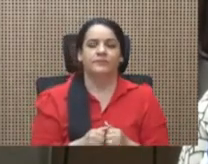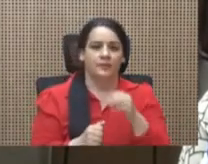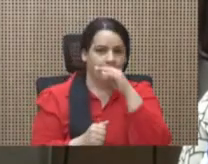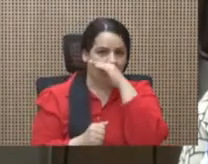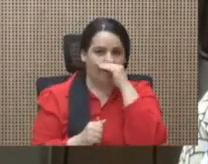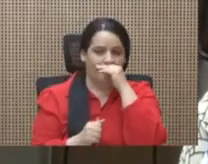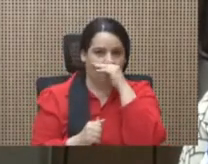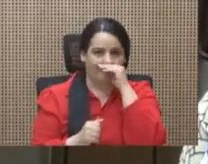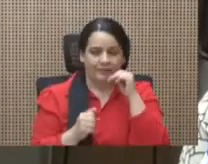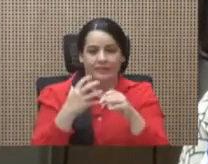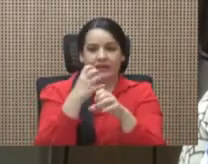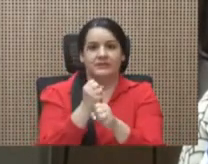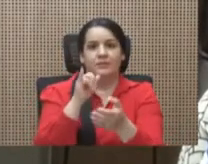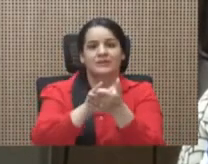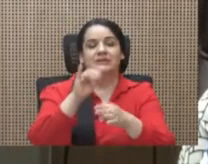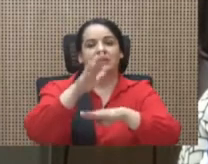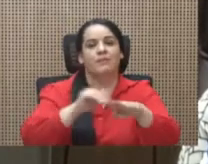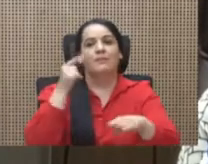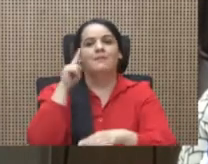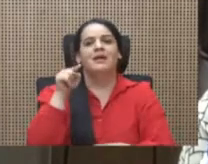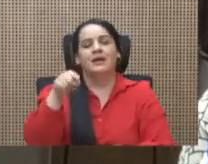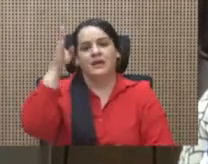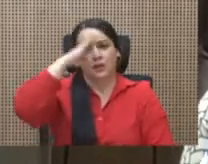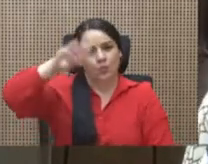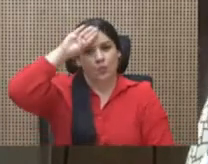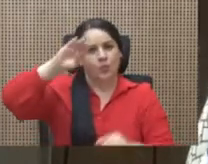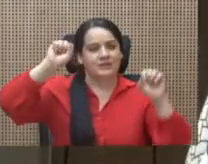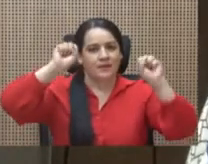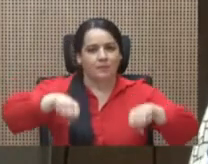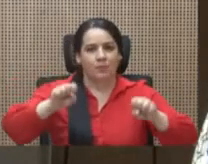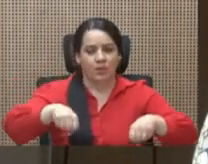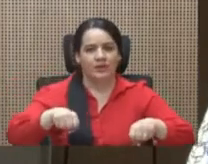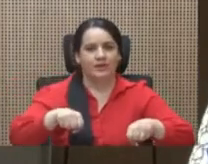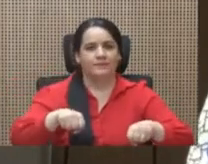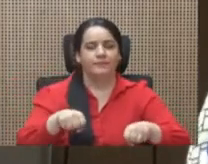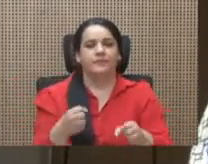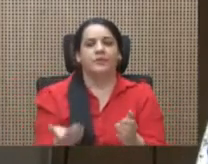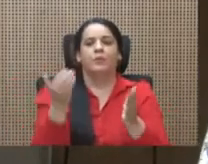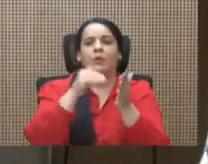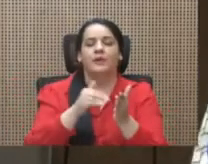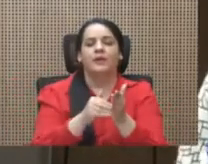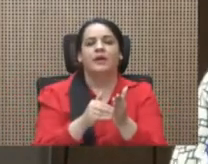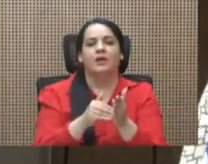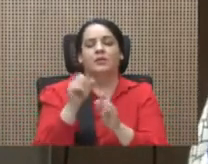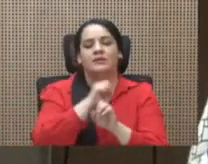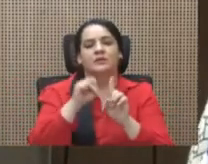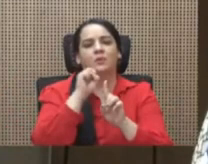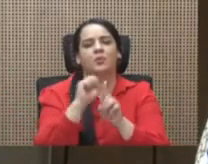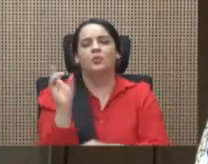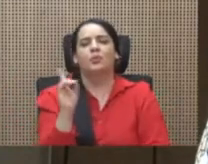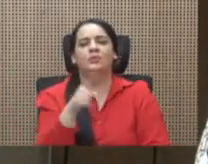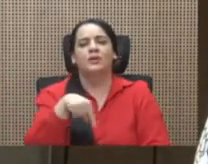hacemos este llamado para que en Cuba se pueda volver a un estado en el que los ciudadanos